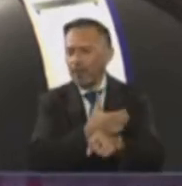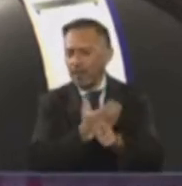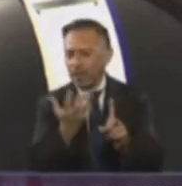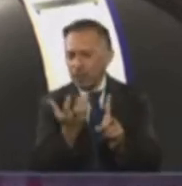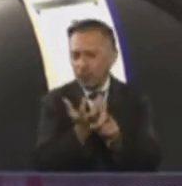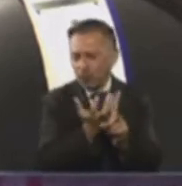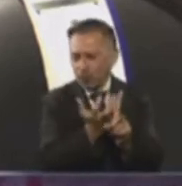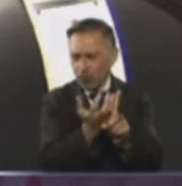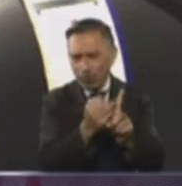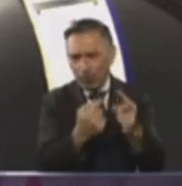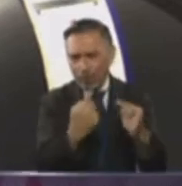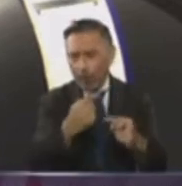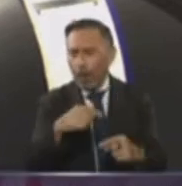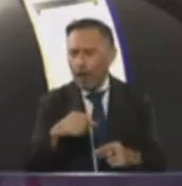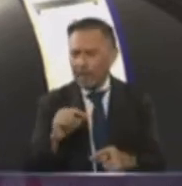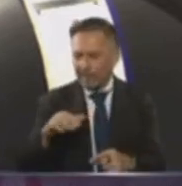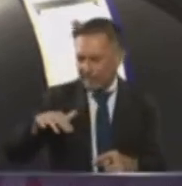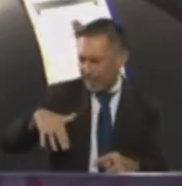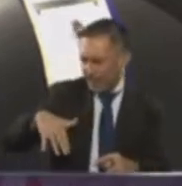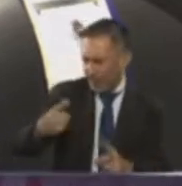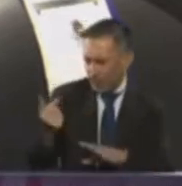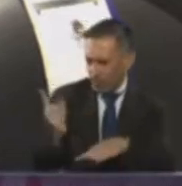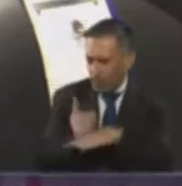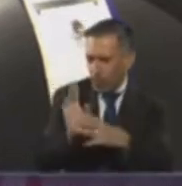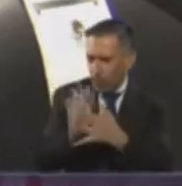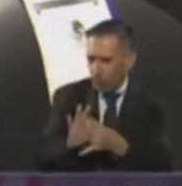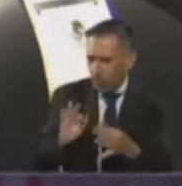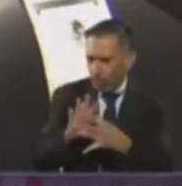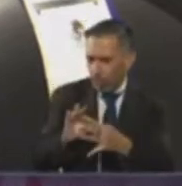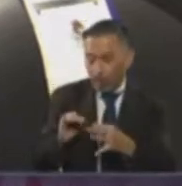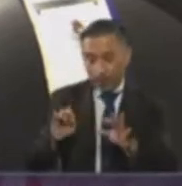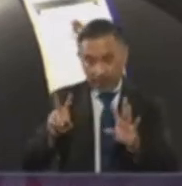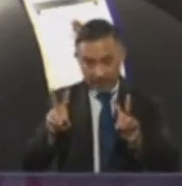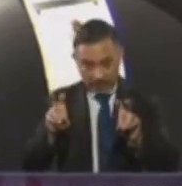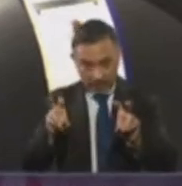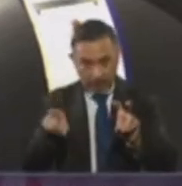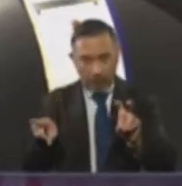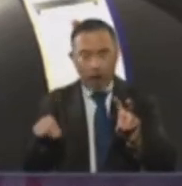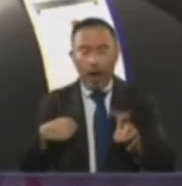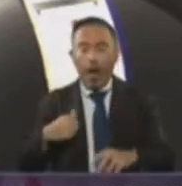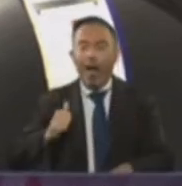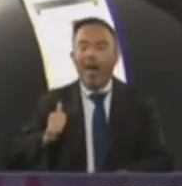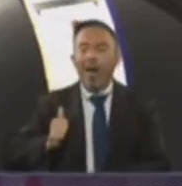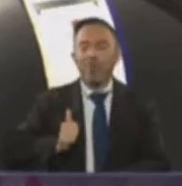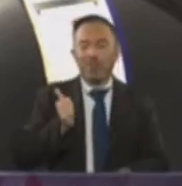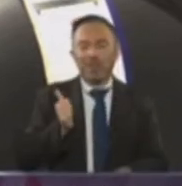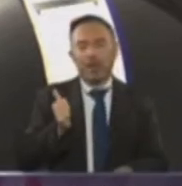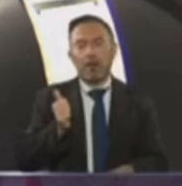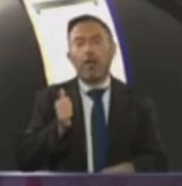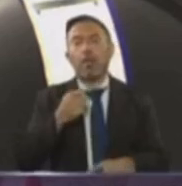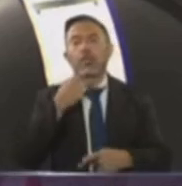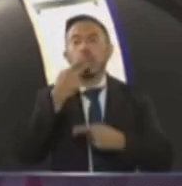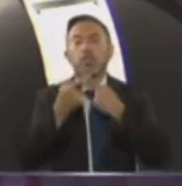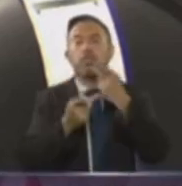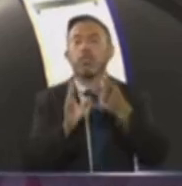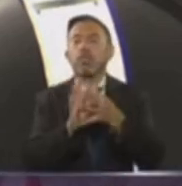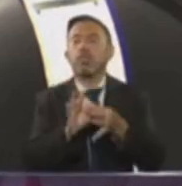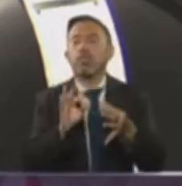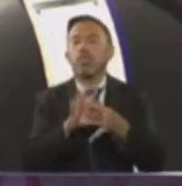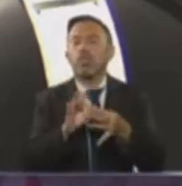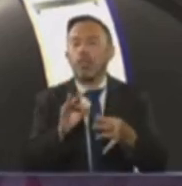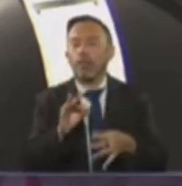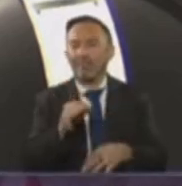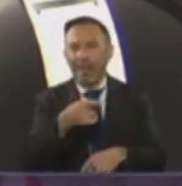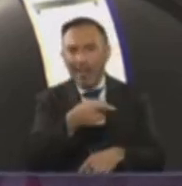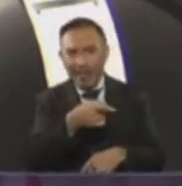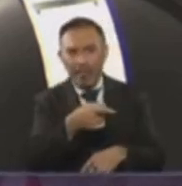aquí en esta tribuna, donde aprovechando el tema incluso están manifestando en qué se trata